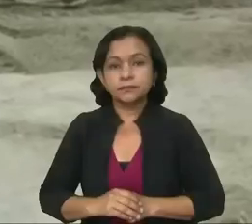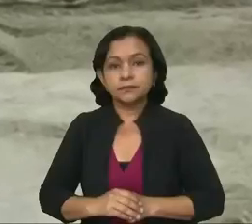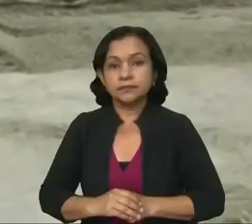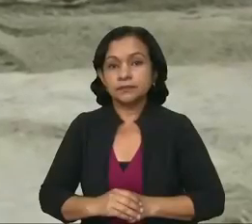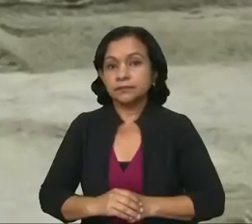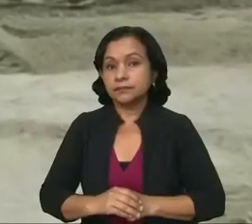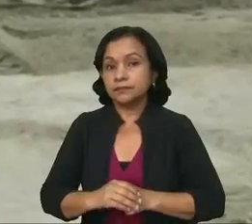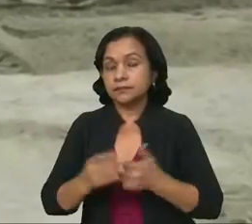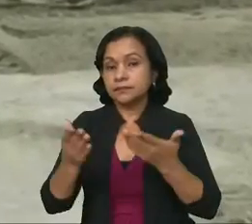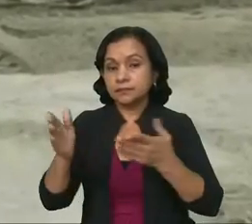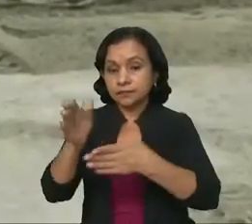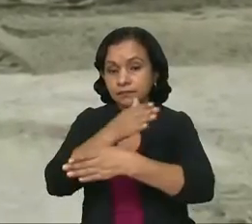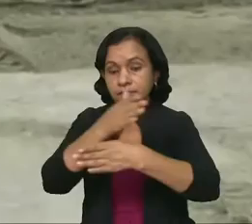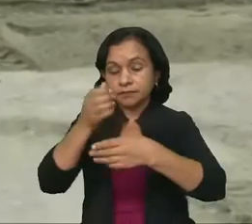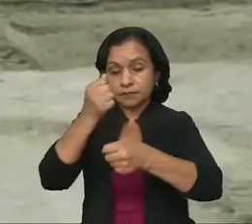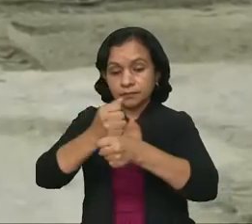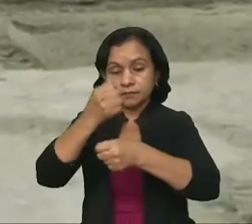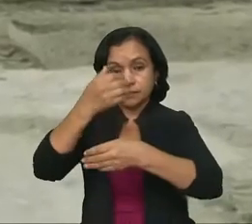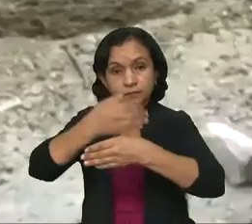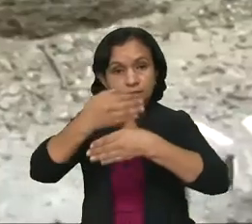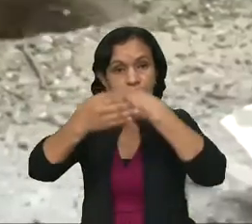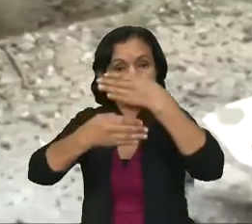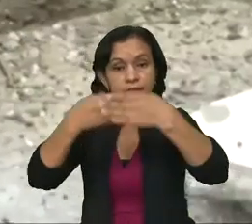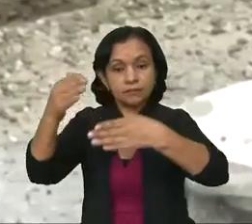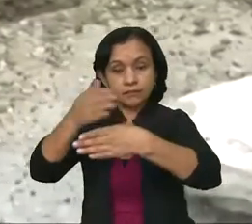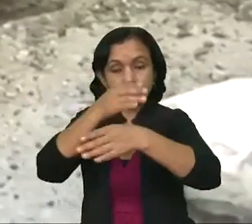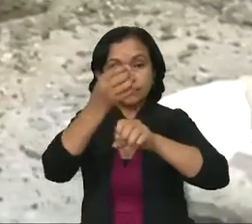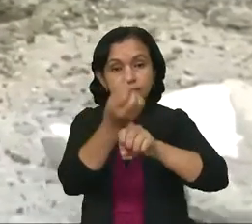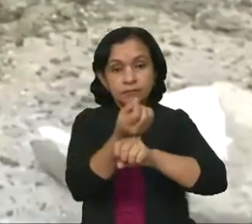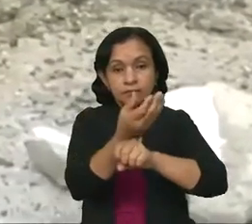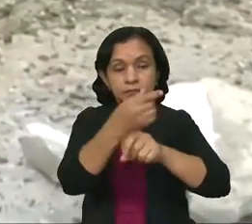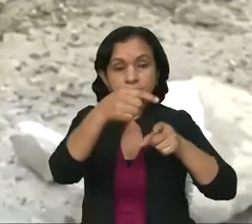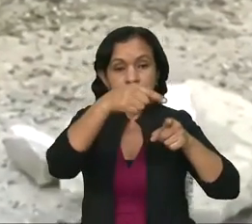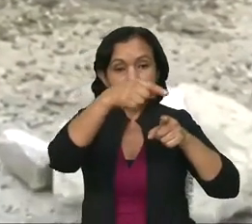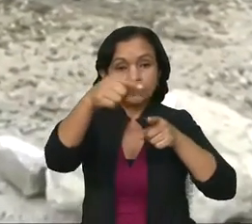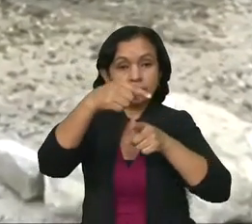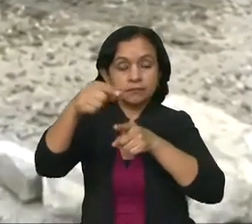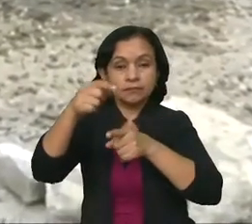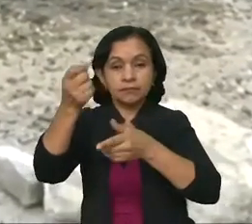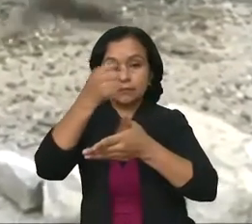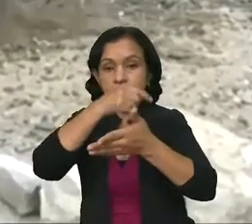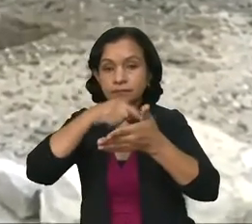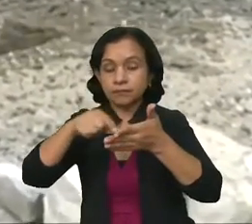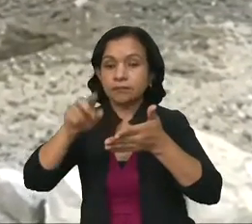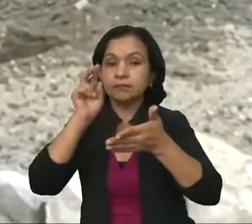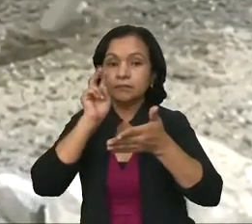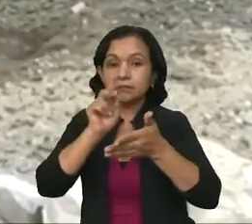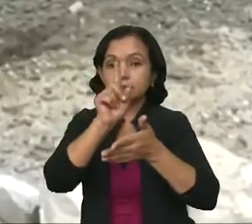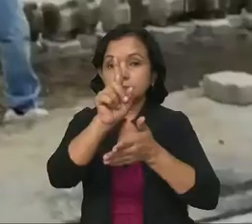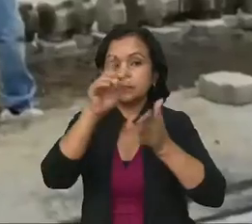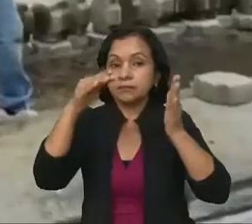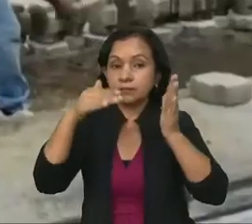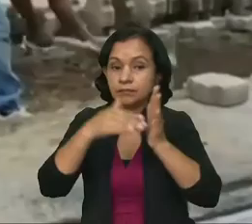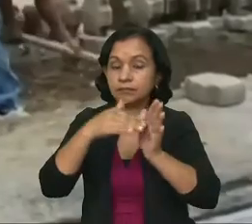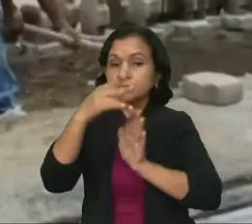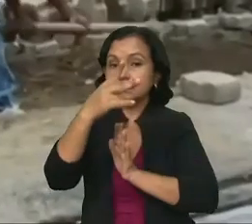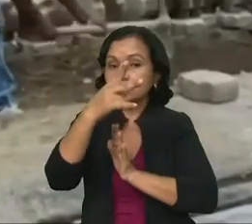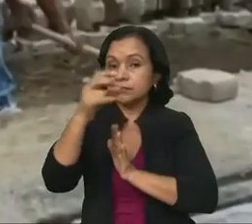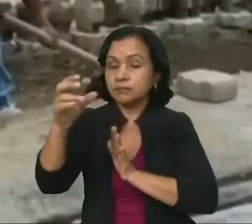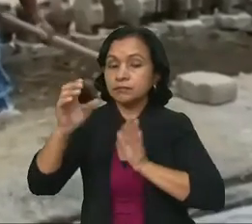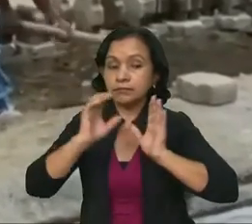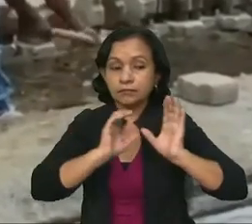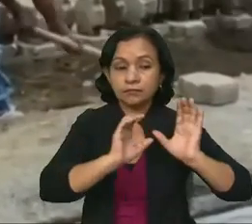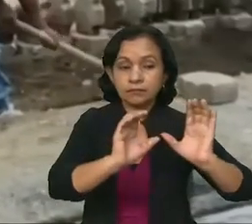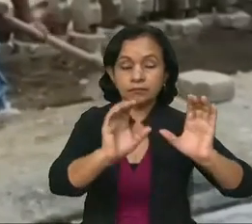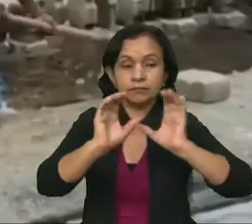Entre las obras construidas por los gobiernos municipales en las últimas semanas, destacan 1.200 calles aproximadamente